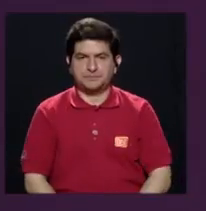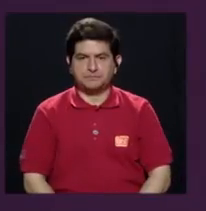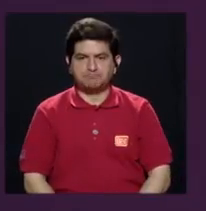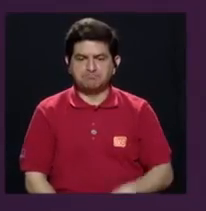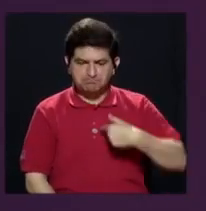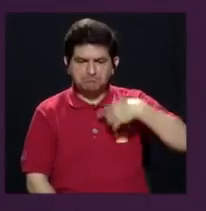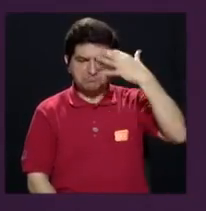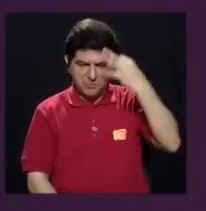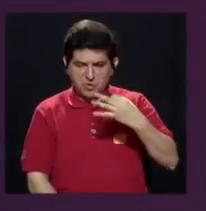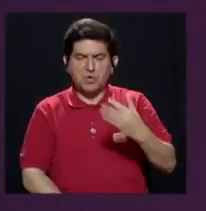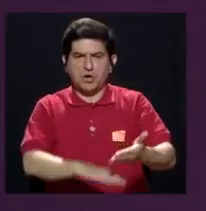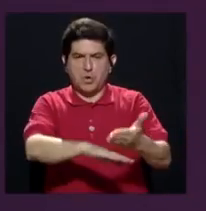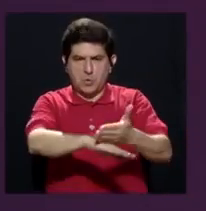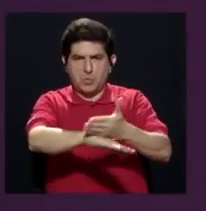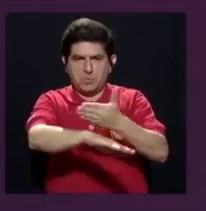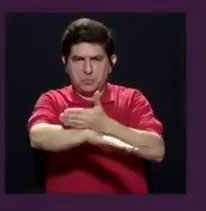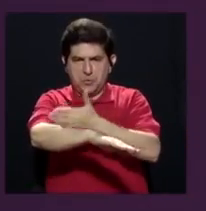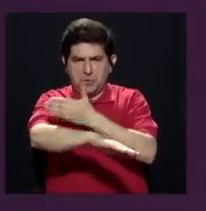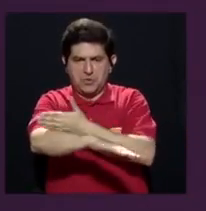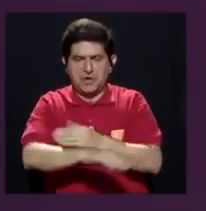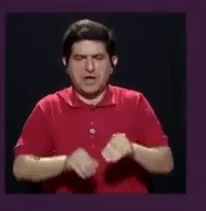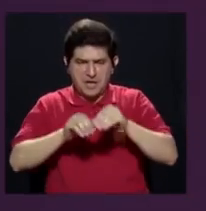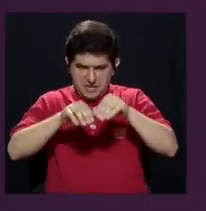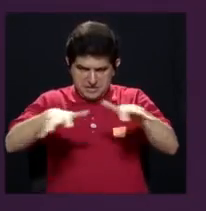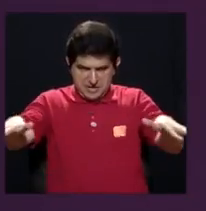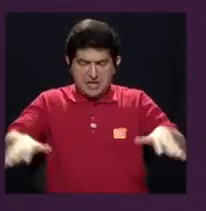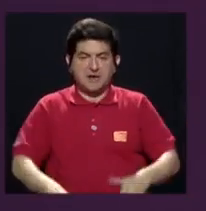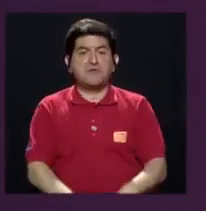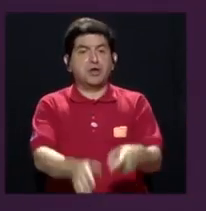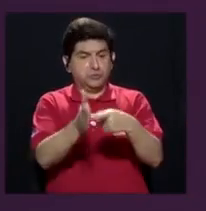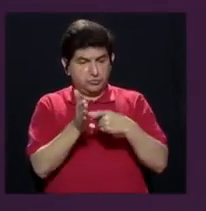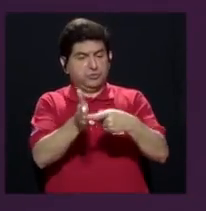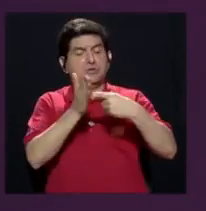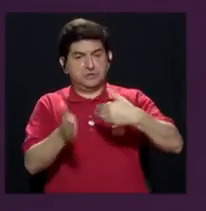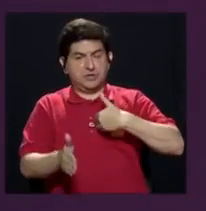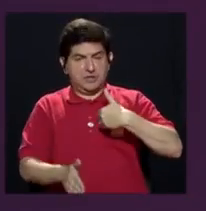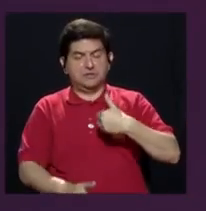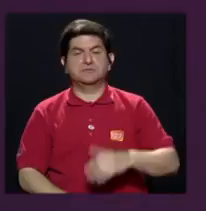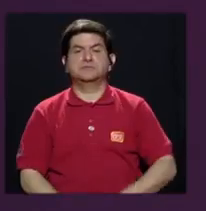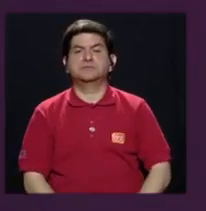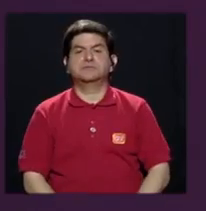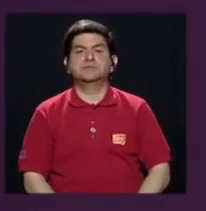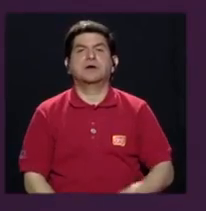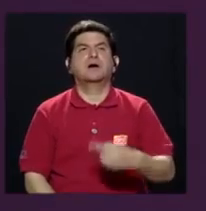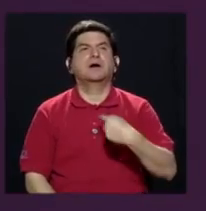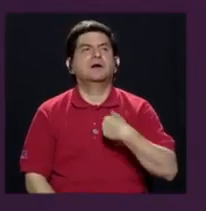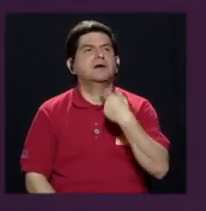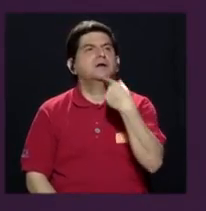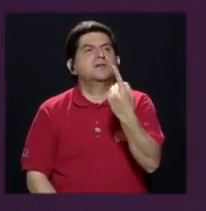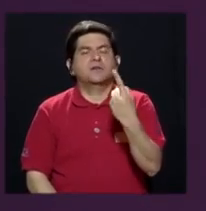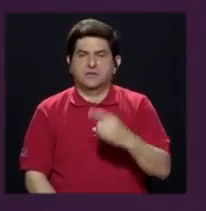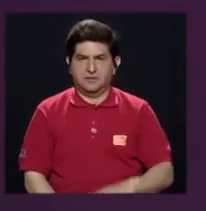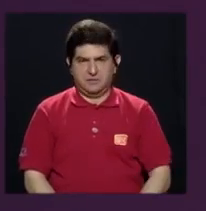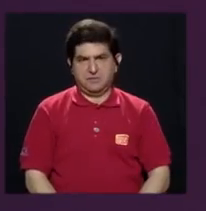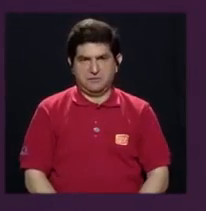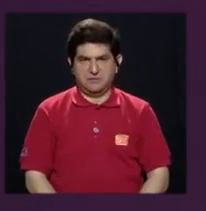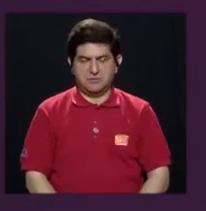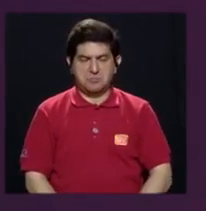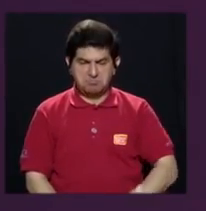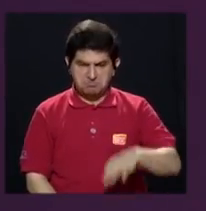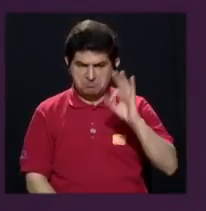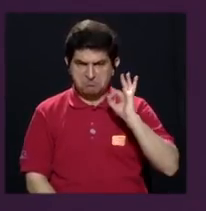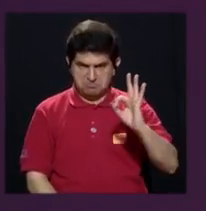yo creo que va a crecer la red y va a haber una demanda para para ir porque yo digo Estoy está